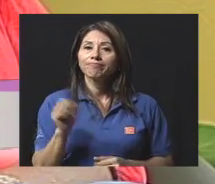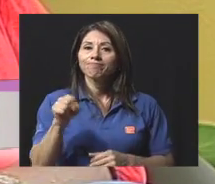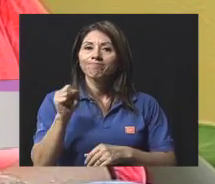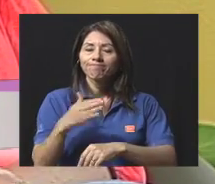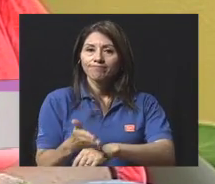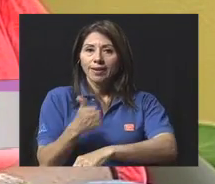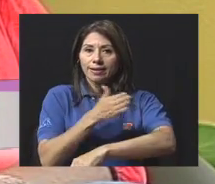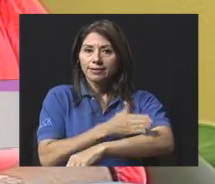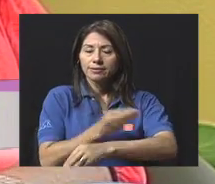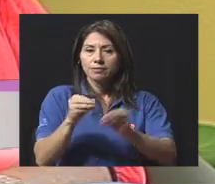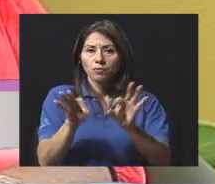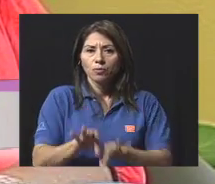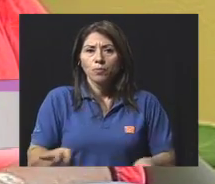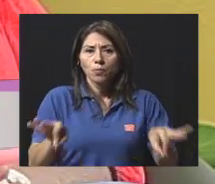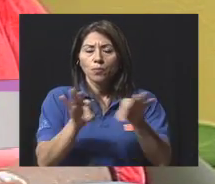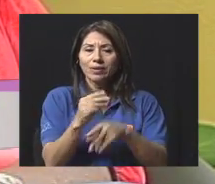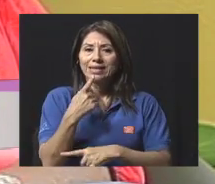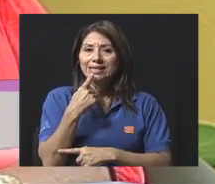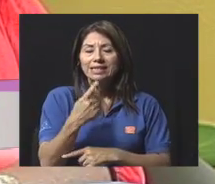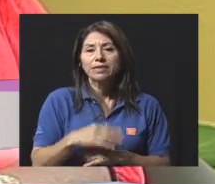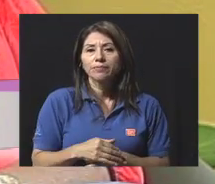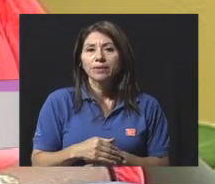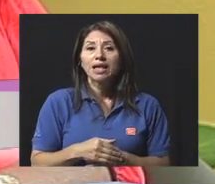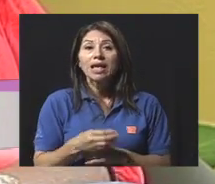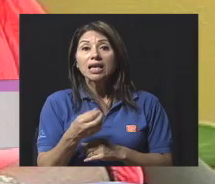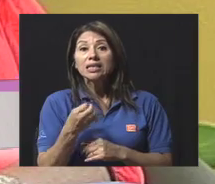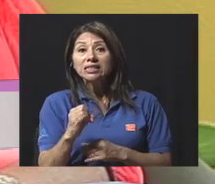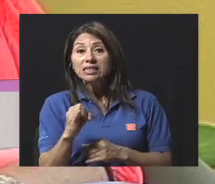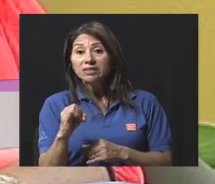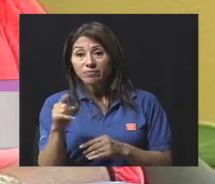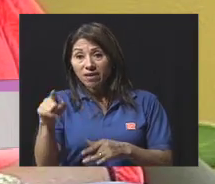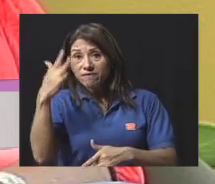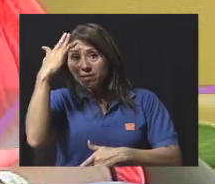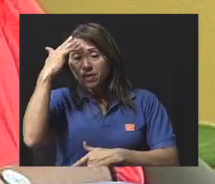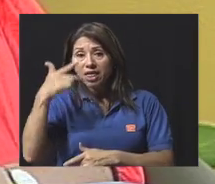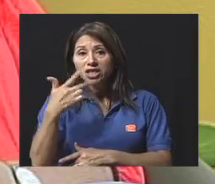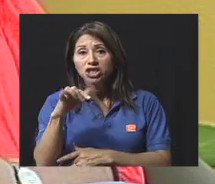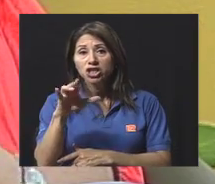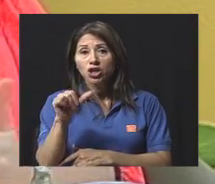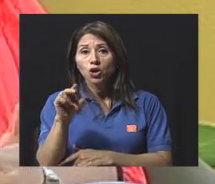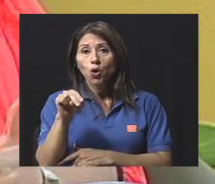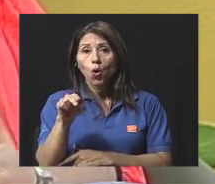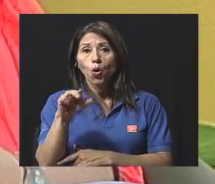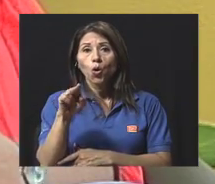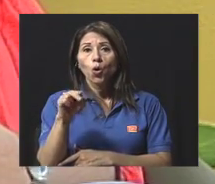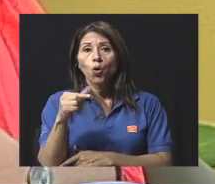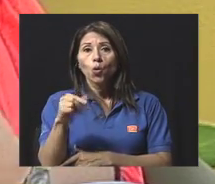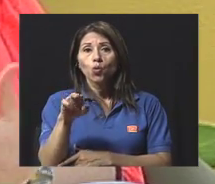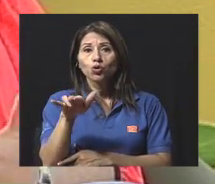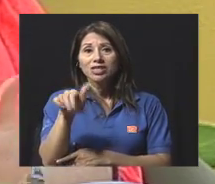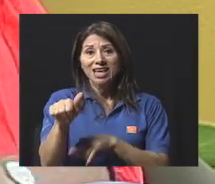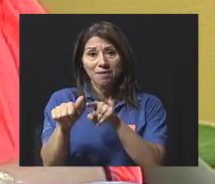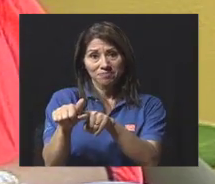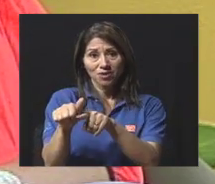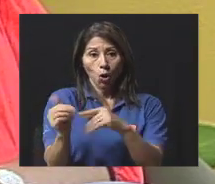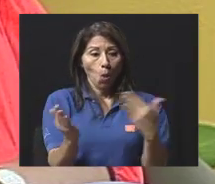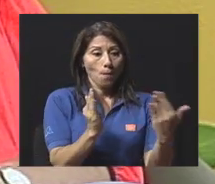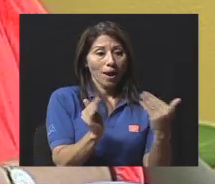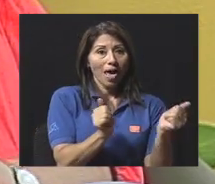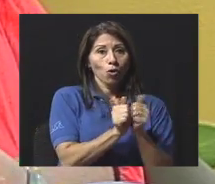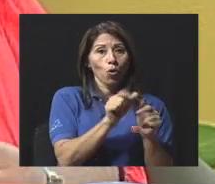muy importante decir que en comparación con el dengue el chicua no es tan tan grave la gente no se